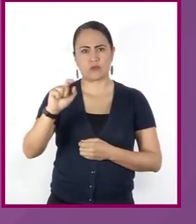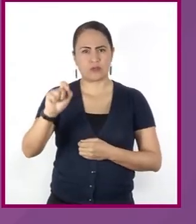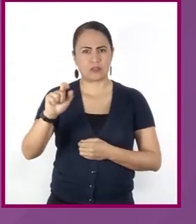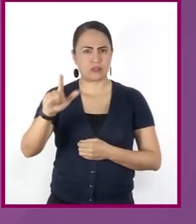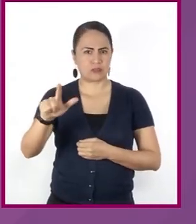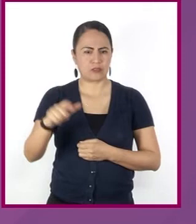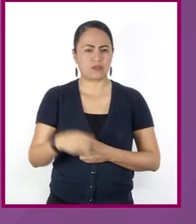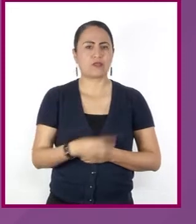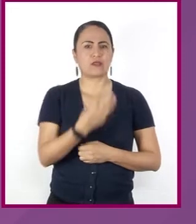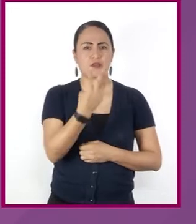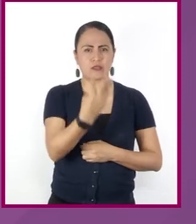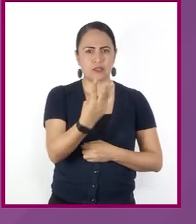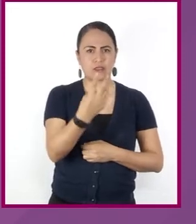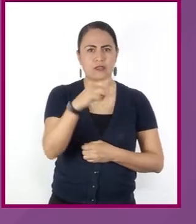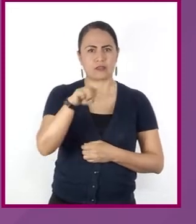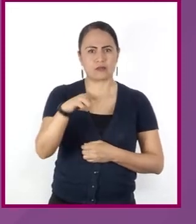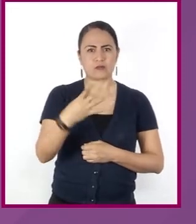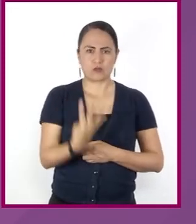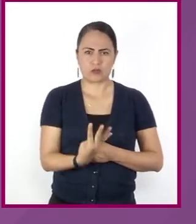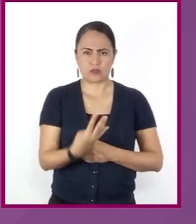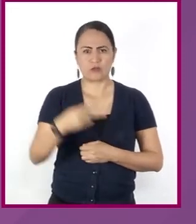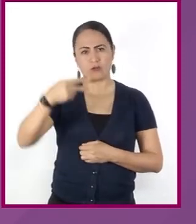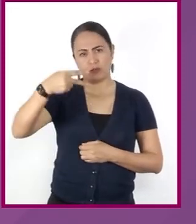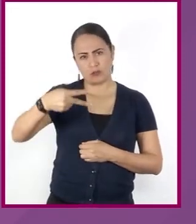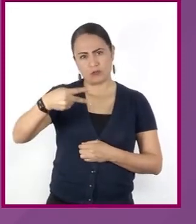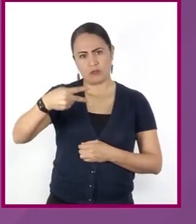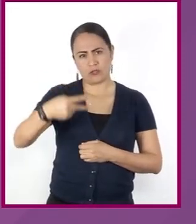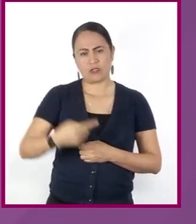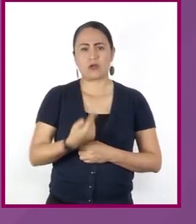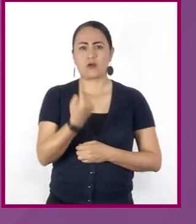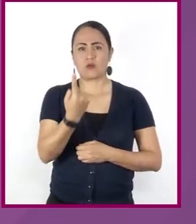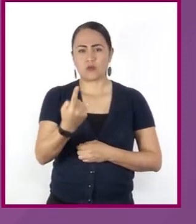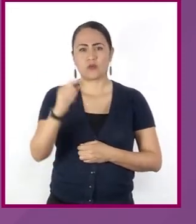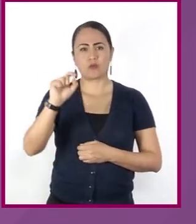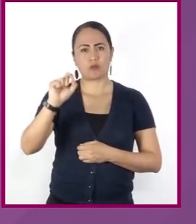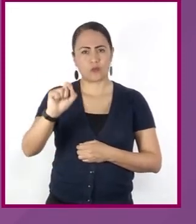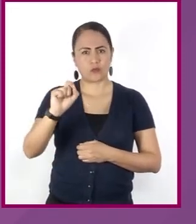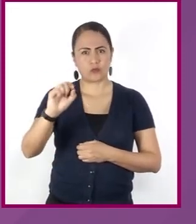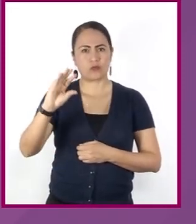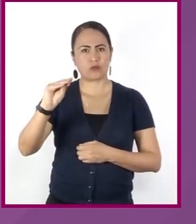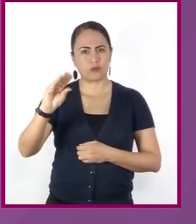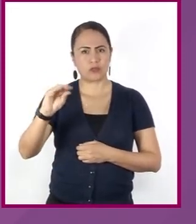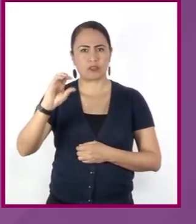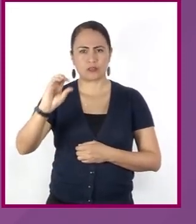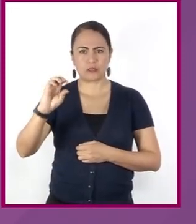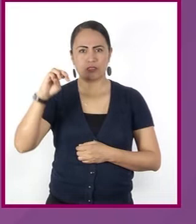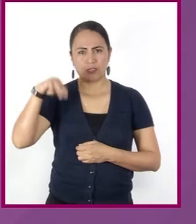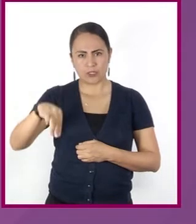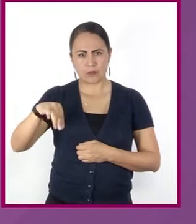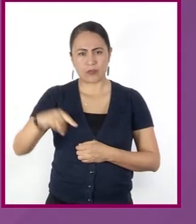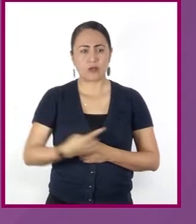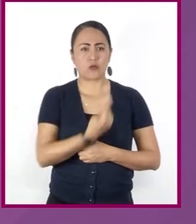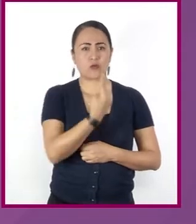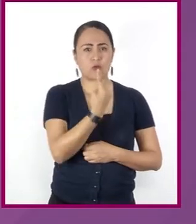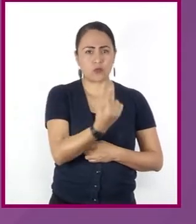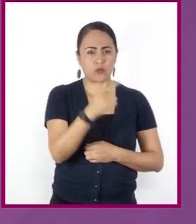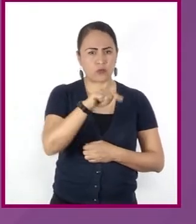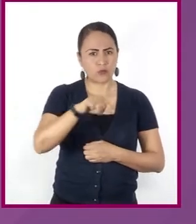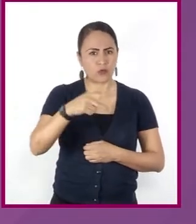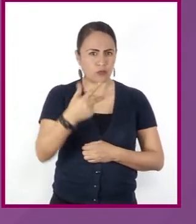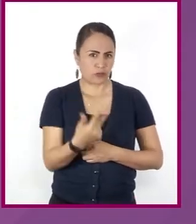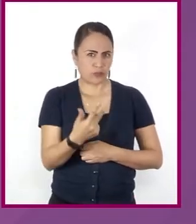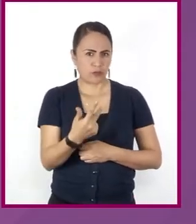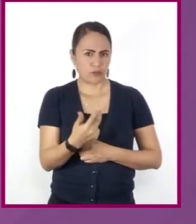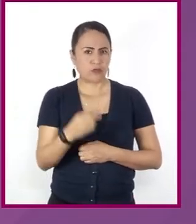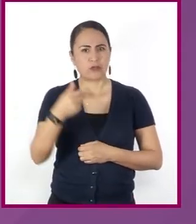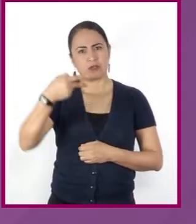de 3/4 de pulgada equivalen a 1.90 centímetros. Los de 1/8 de pulgada